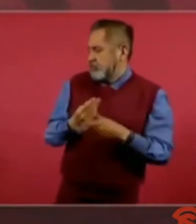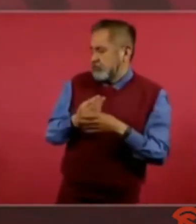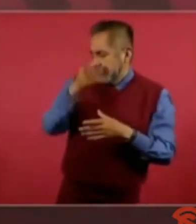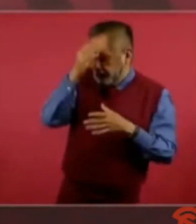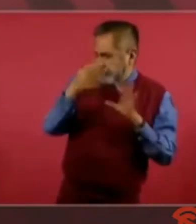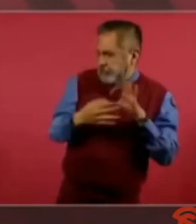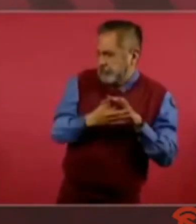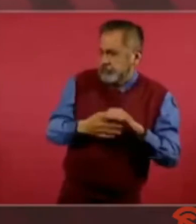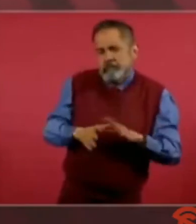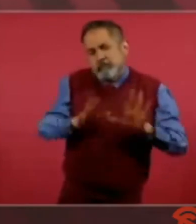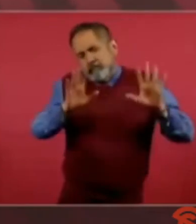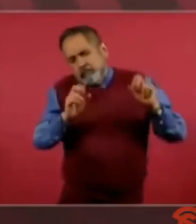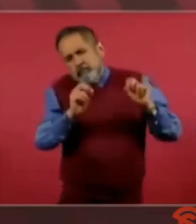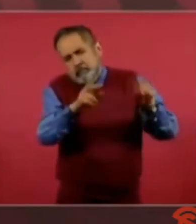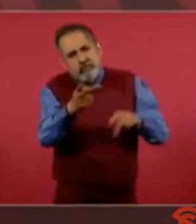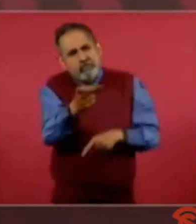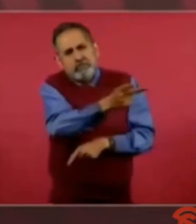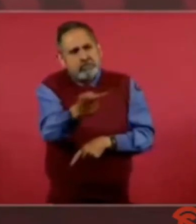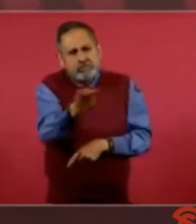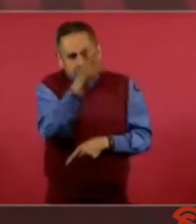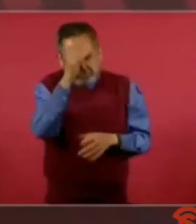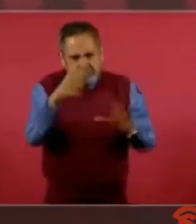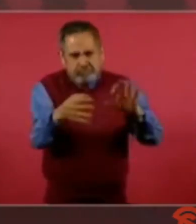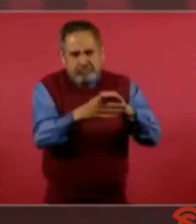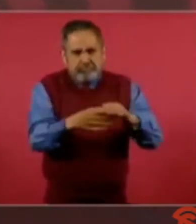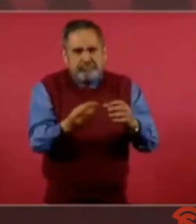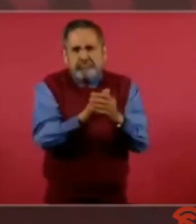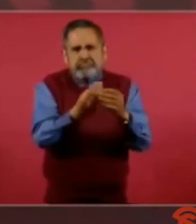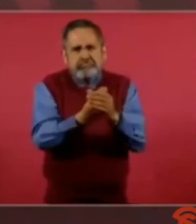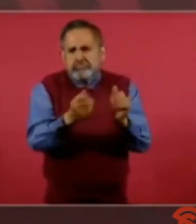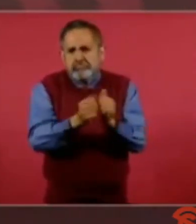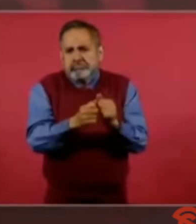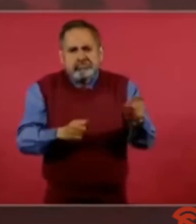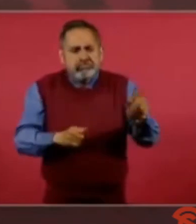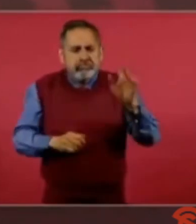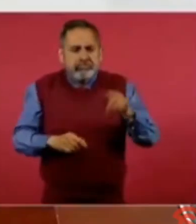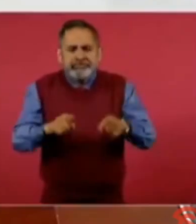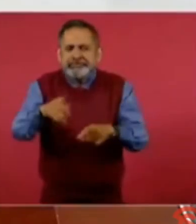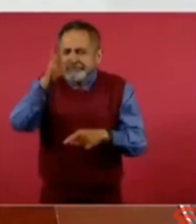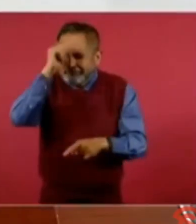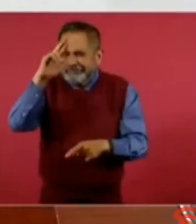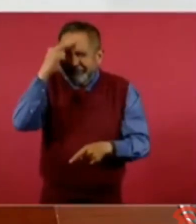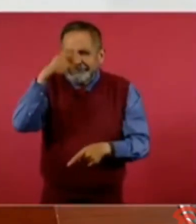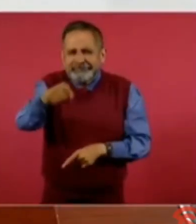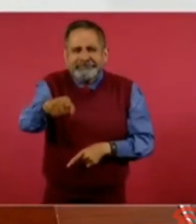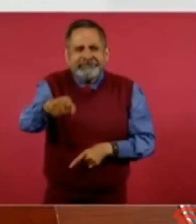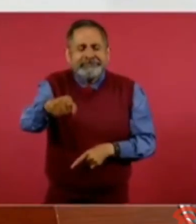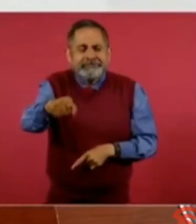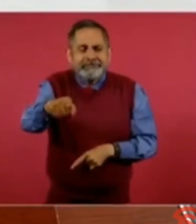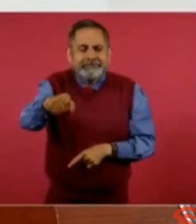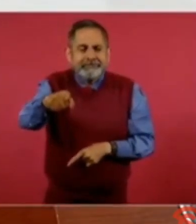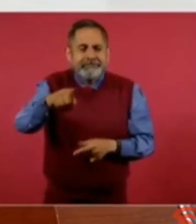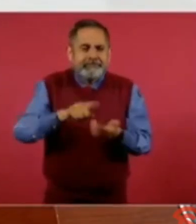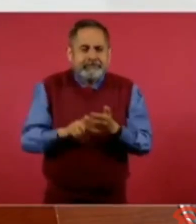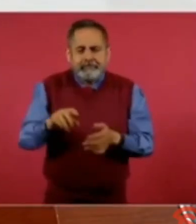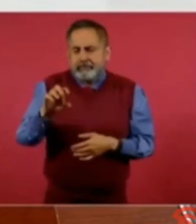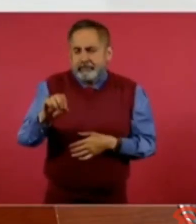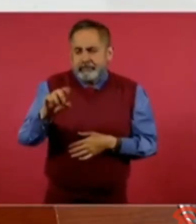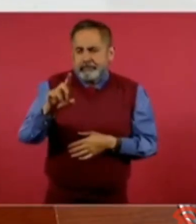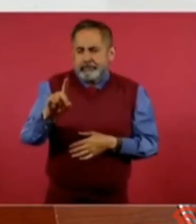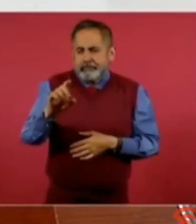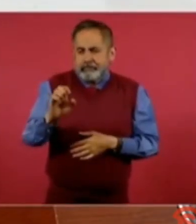llega acuerdos se acuerdan del asunto de od de